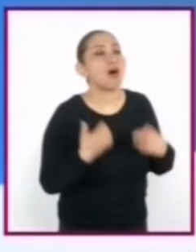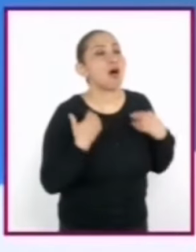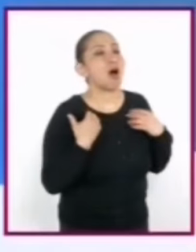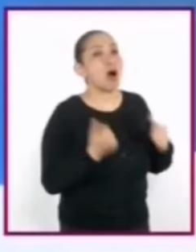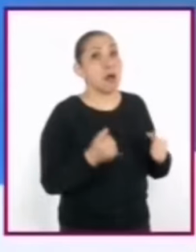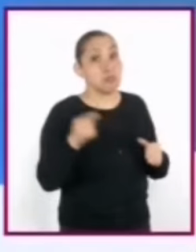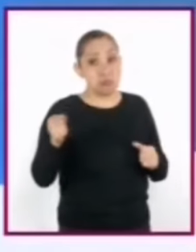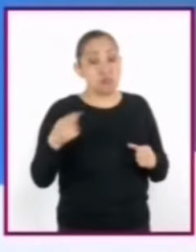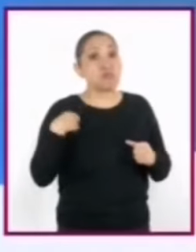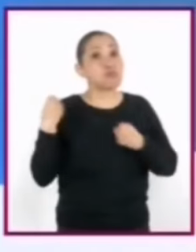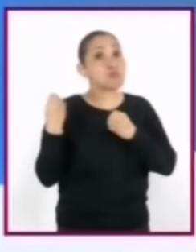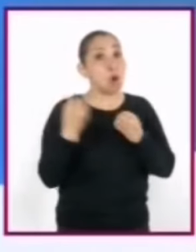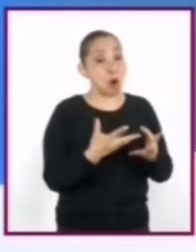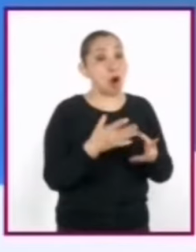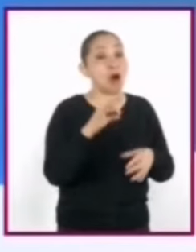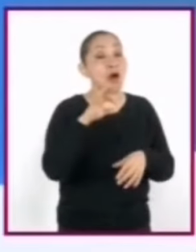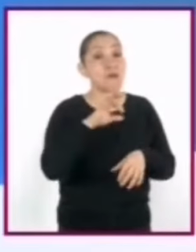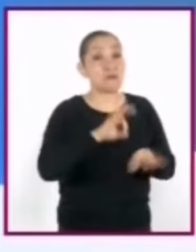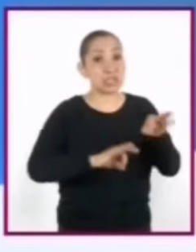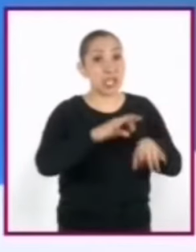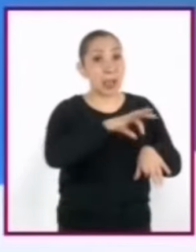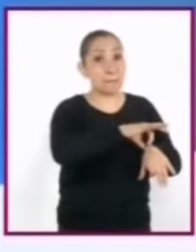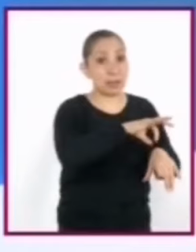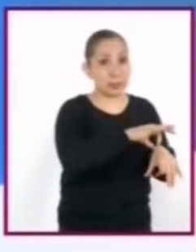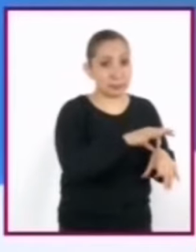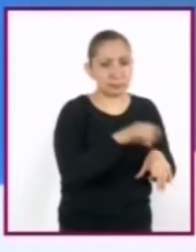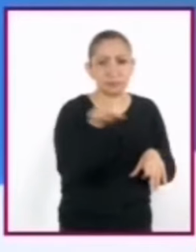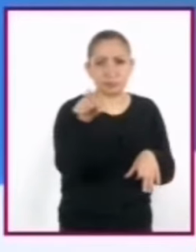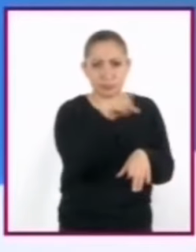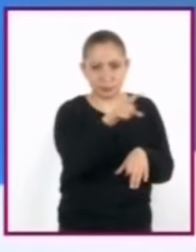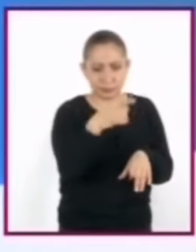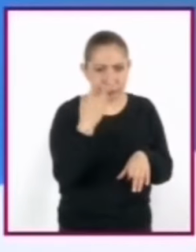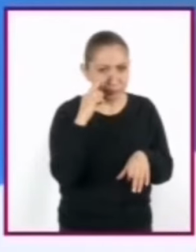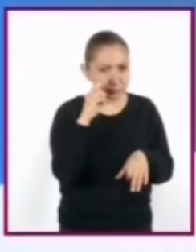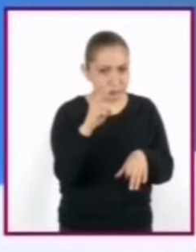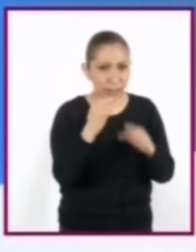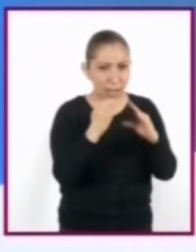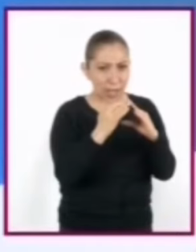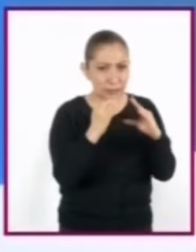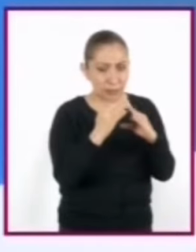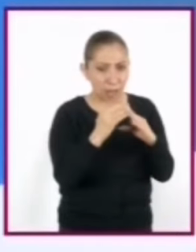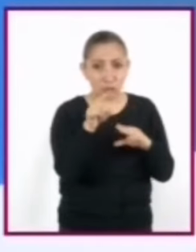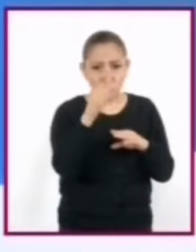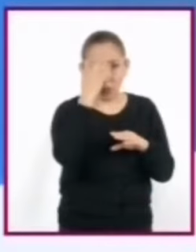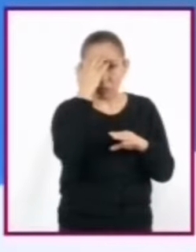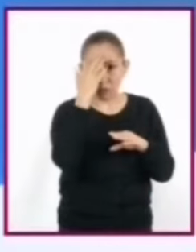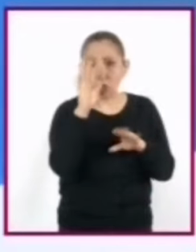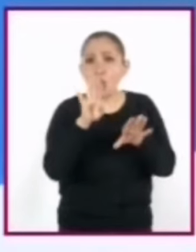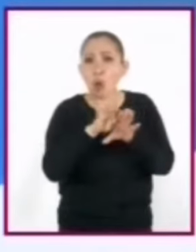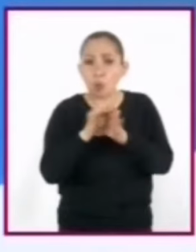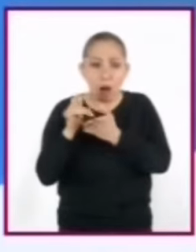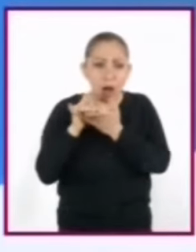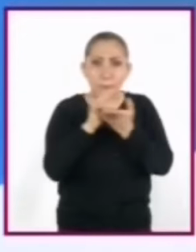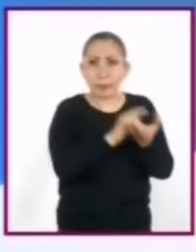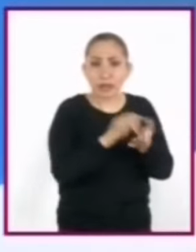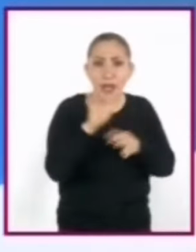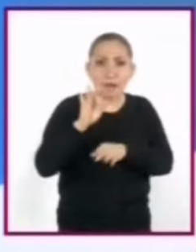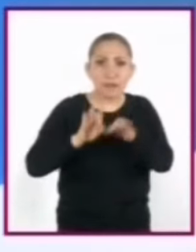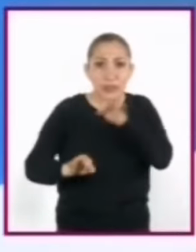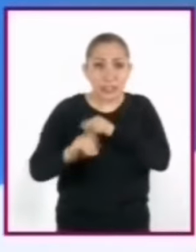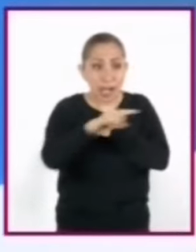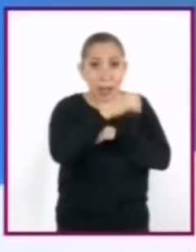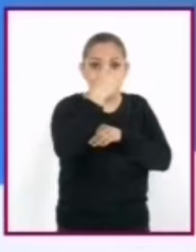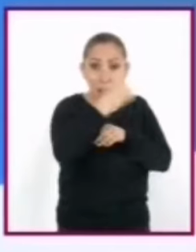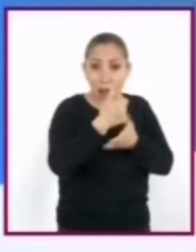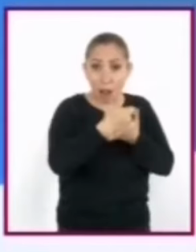las contribuciones de la física médica. Ustedes que nos acompañan desde casa, ¿conocen las contribuciones de la física a